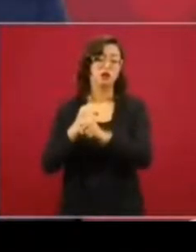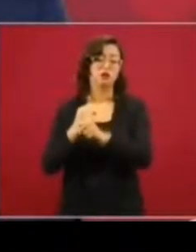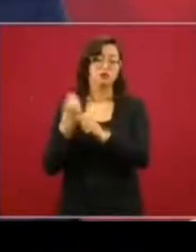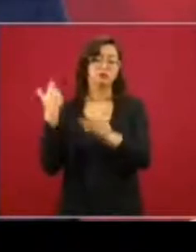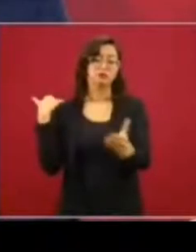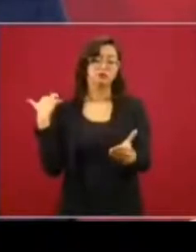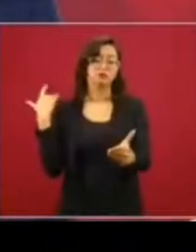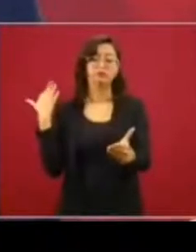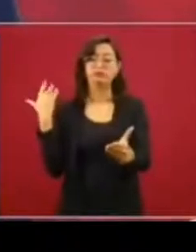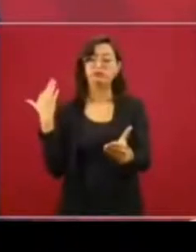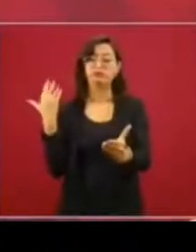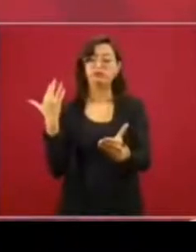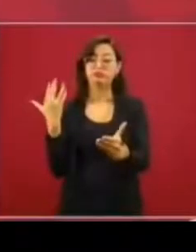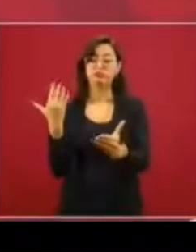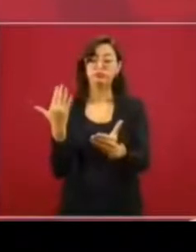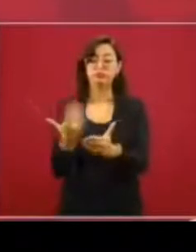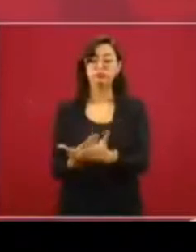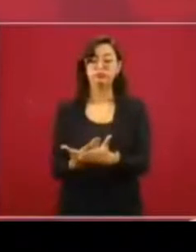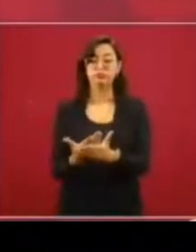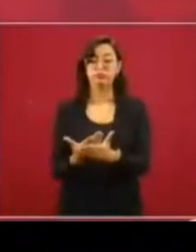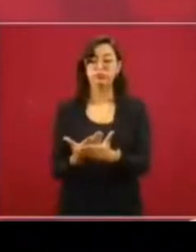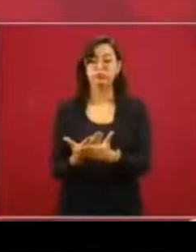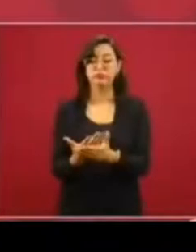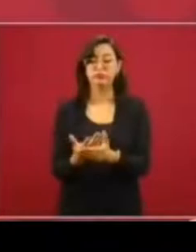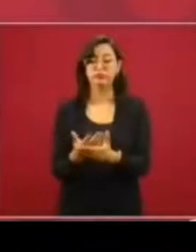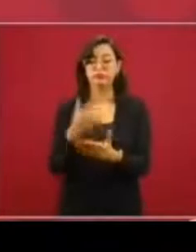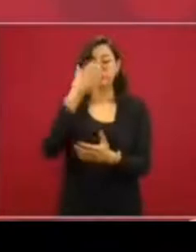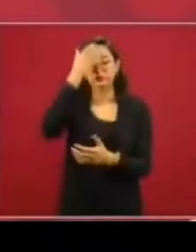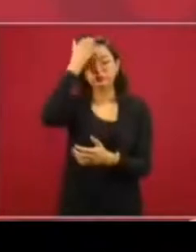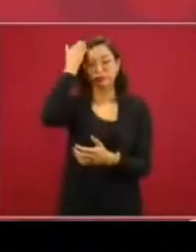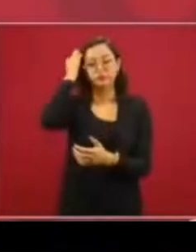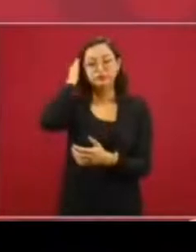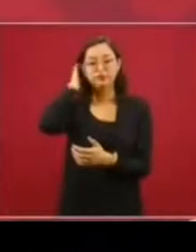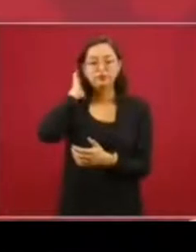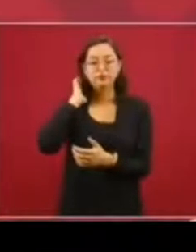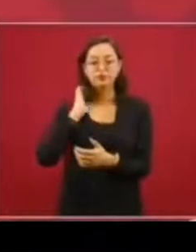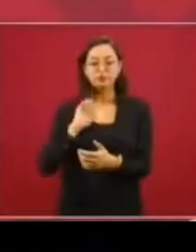vinculado con dos elementos